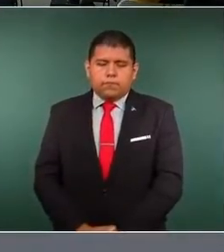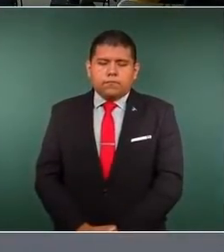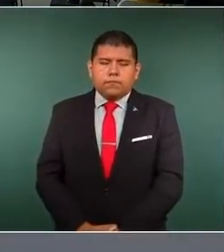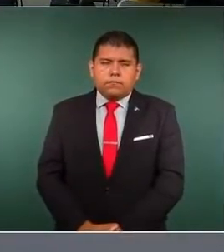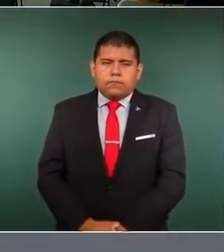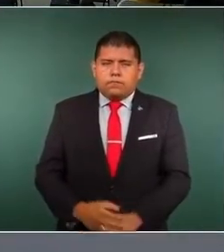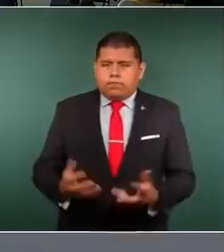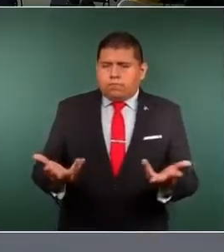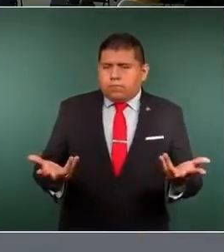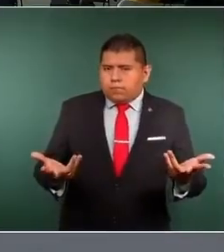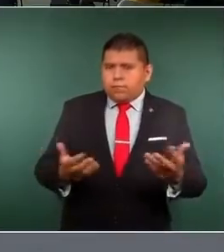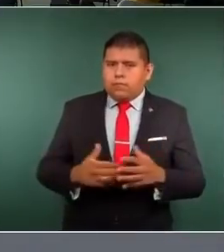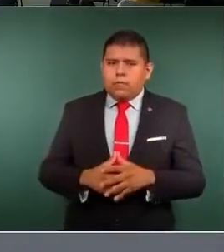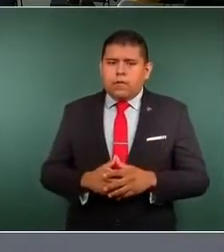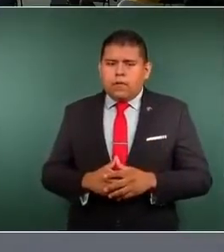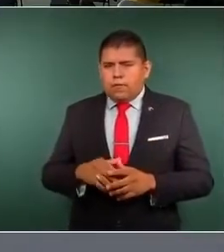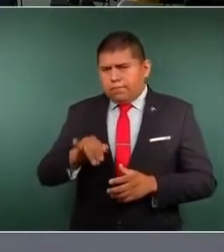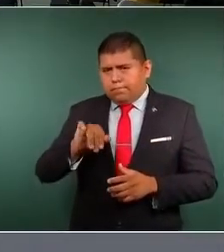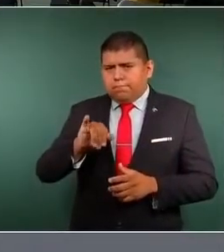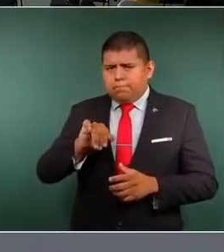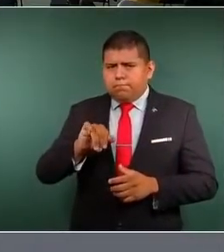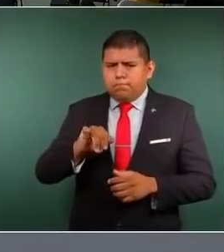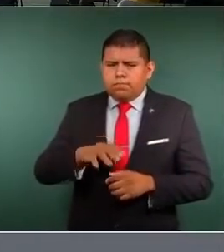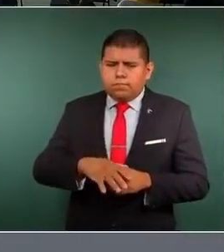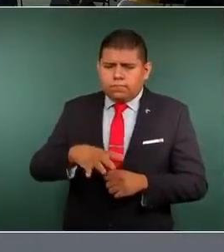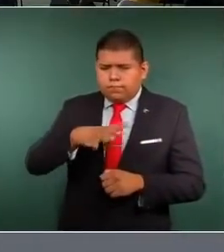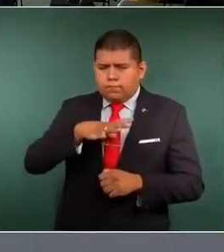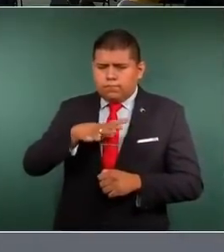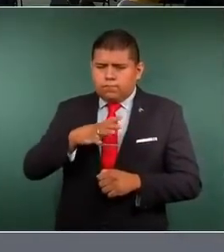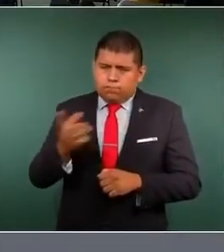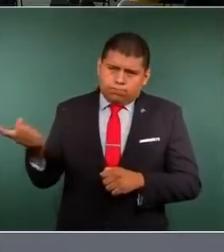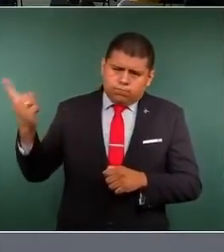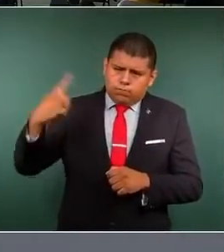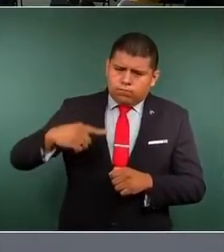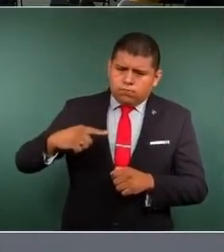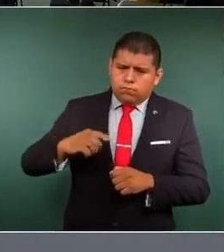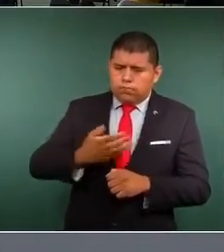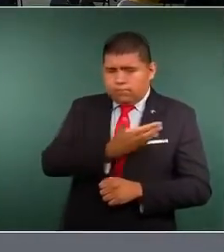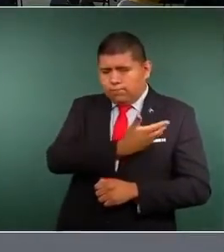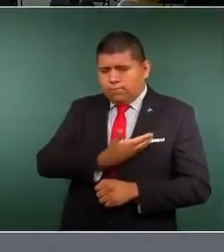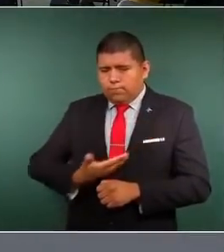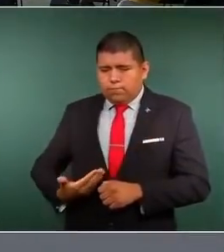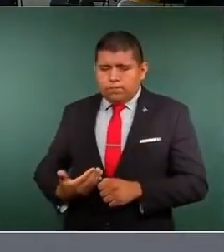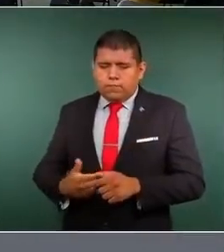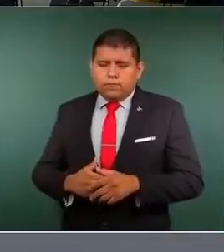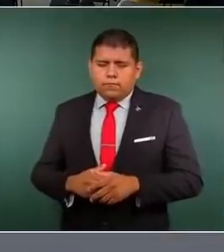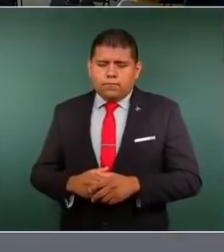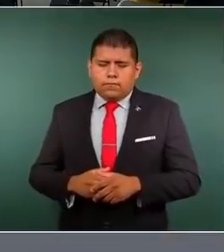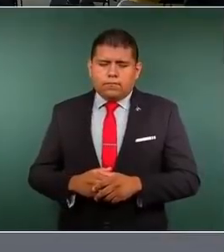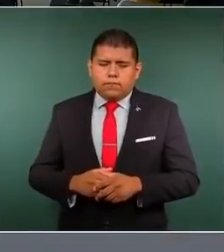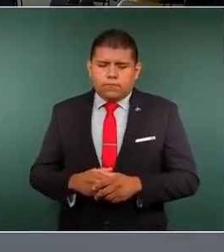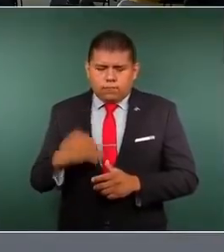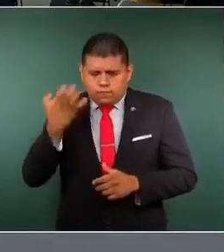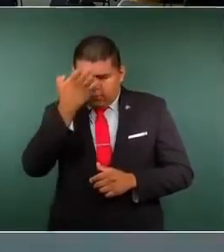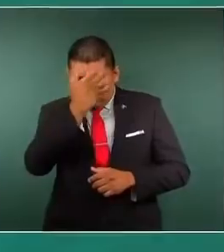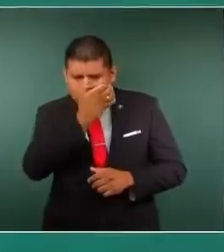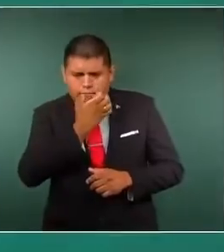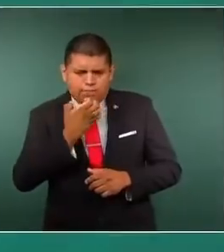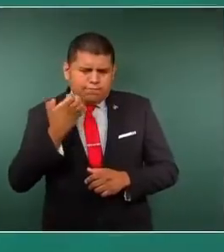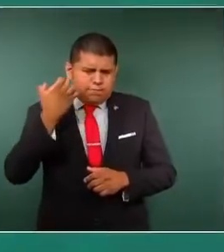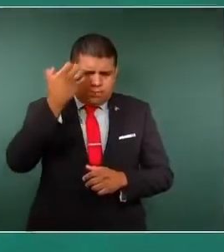bueno efectivamente recibimos la instrucción del presidente de revisar